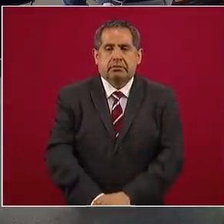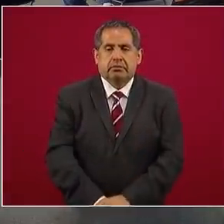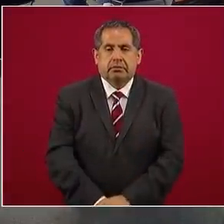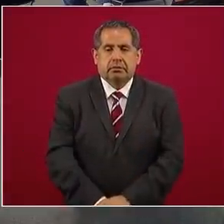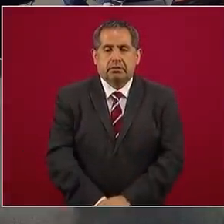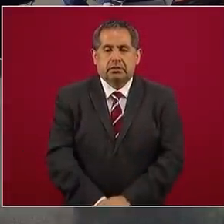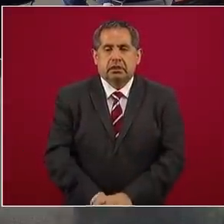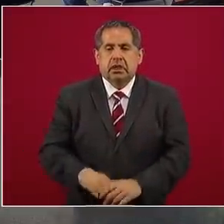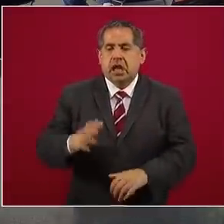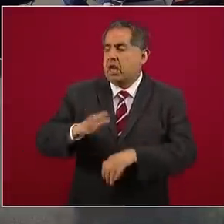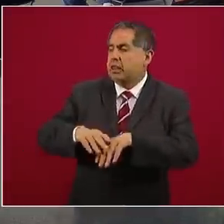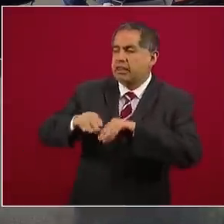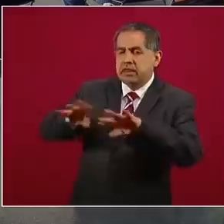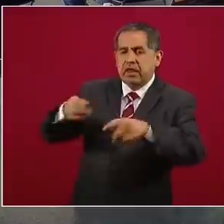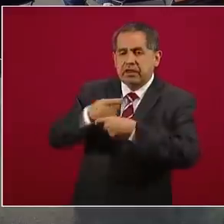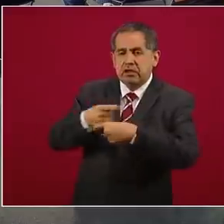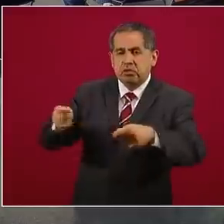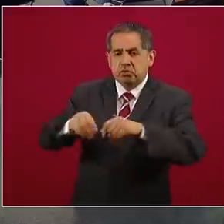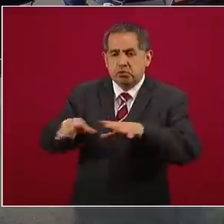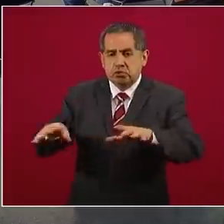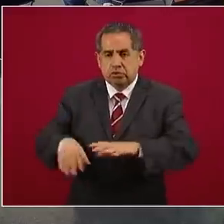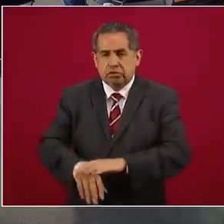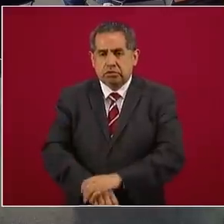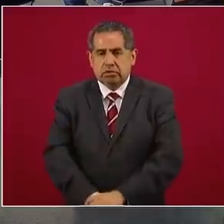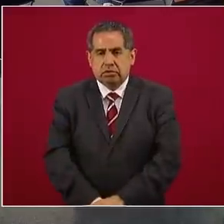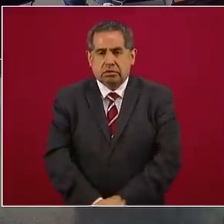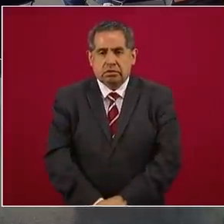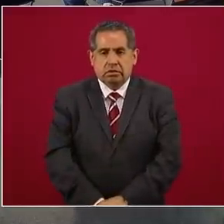¿La distribución cómo sería?